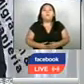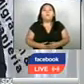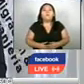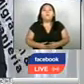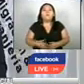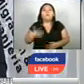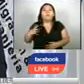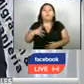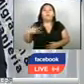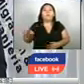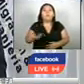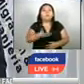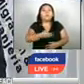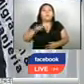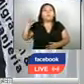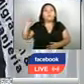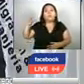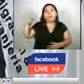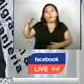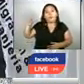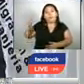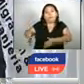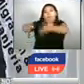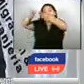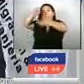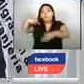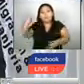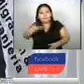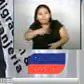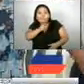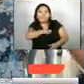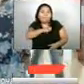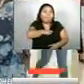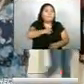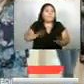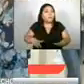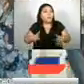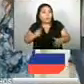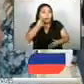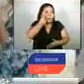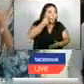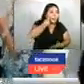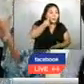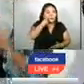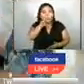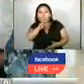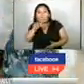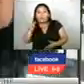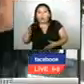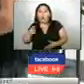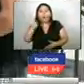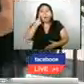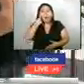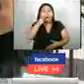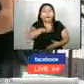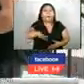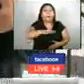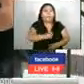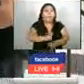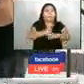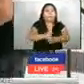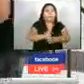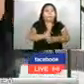Nosotros como Dirección General de Aduanas, ese rol que ejercemos es el rol de fiscalización y sobre todo de cuidar la seguridad nacional,